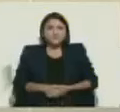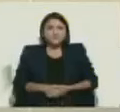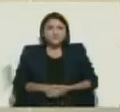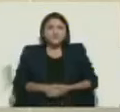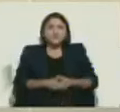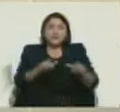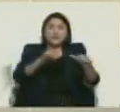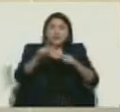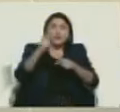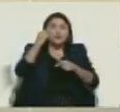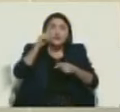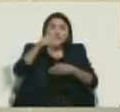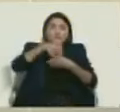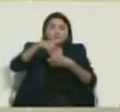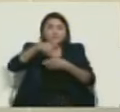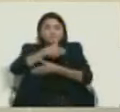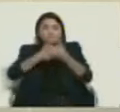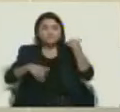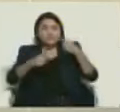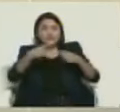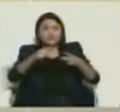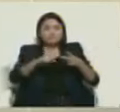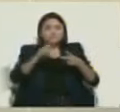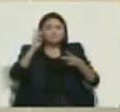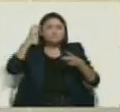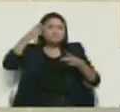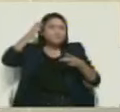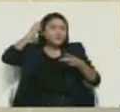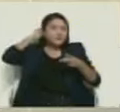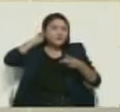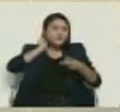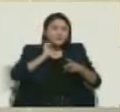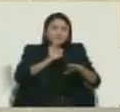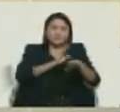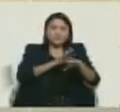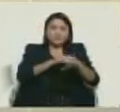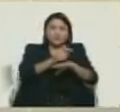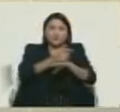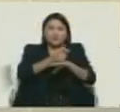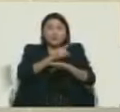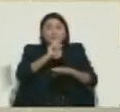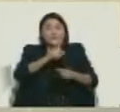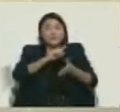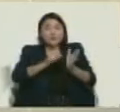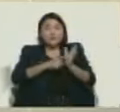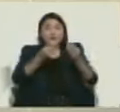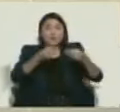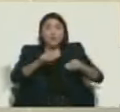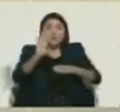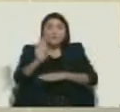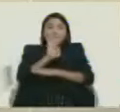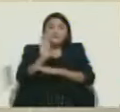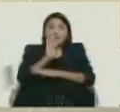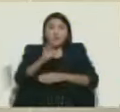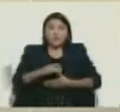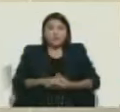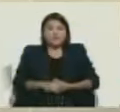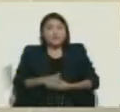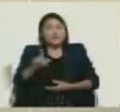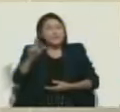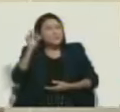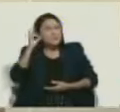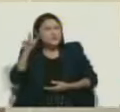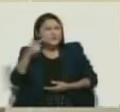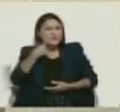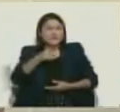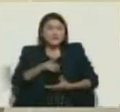Y por último, María Corina Machado solicitó al gobierno nacional cumplir con los acuerdos de Barbados. Ella insiste en